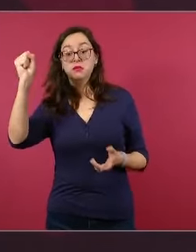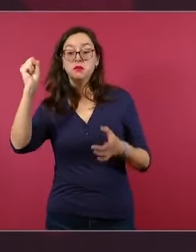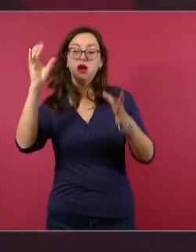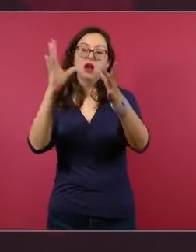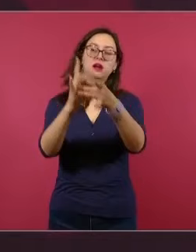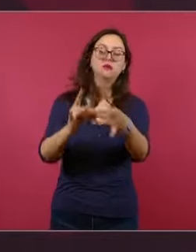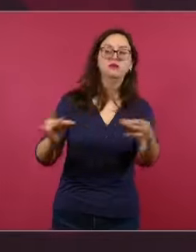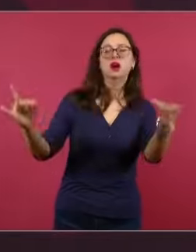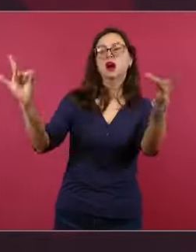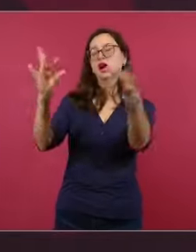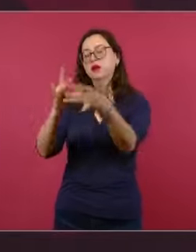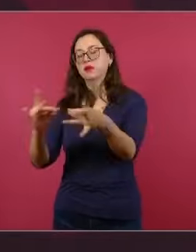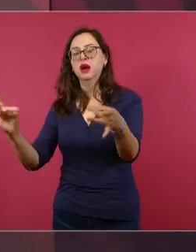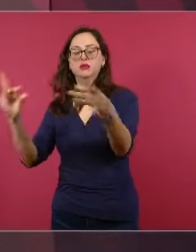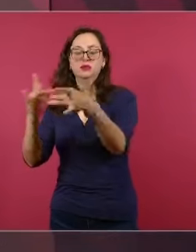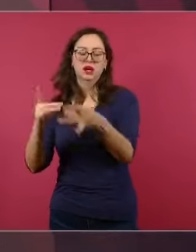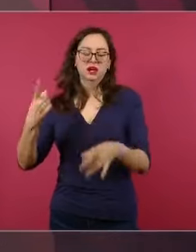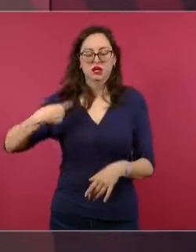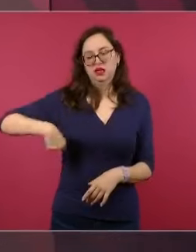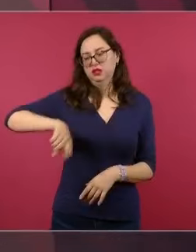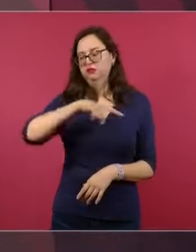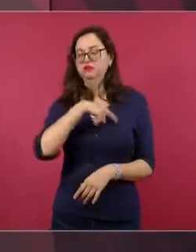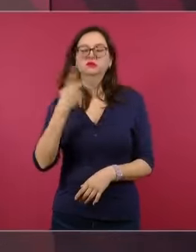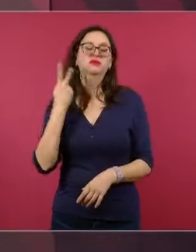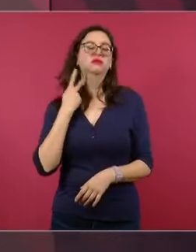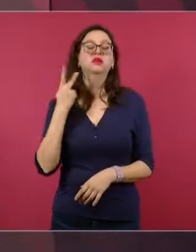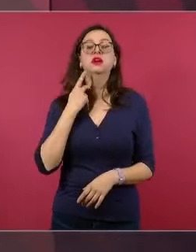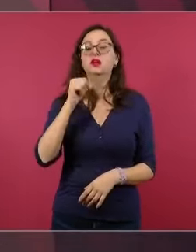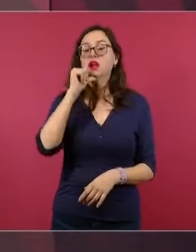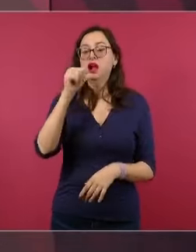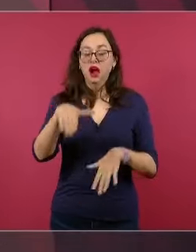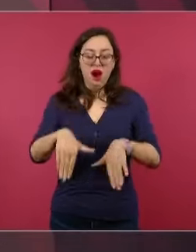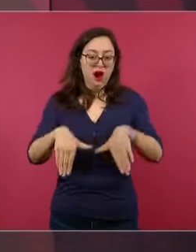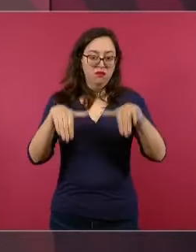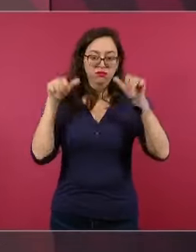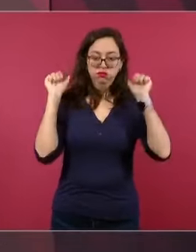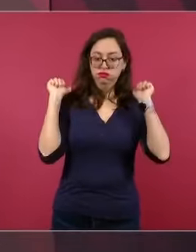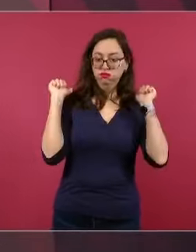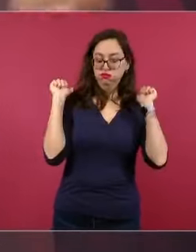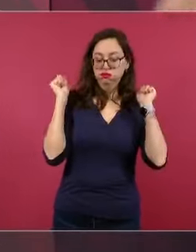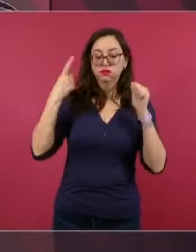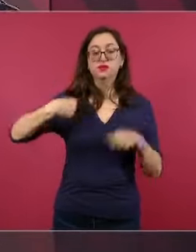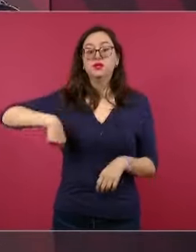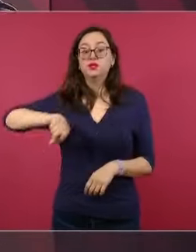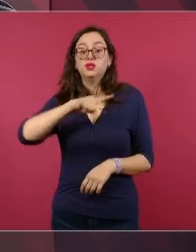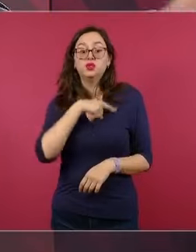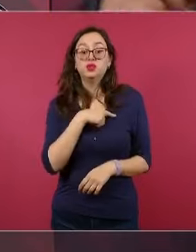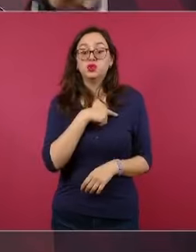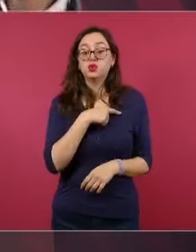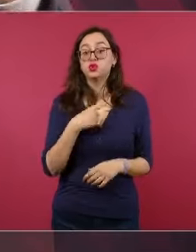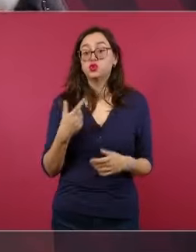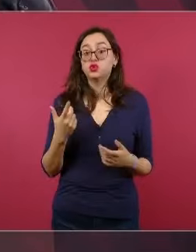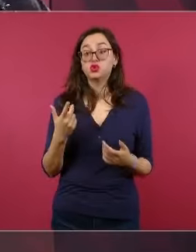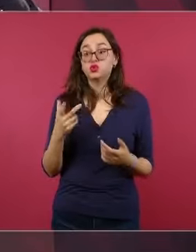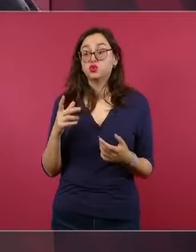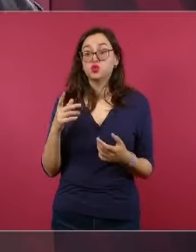objetivas los que no toman partido los que son de la sociedad civil pues ya los vemos